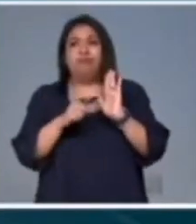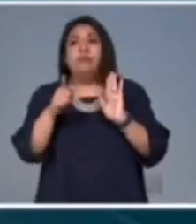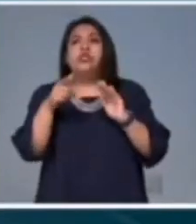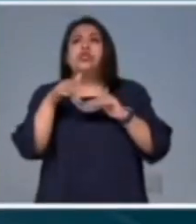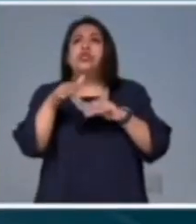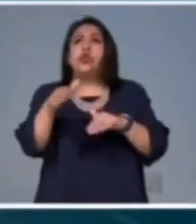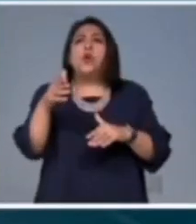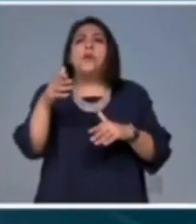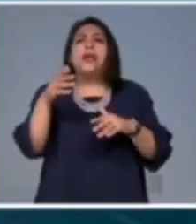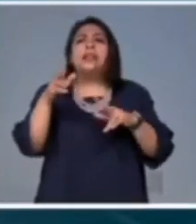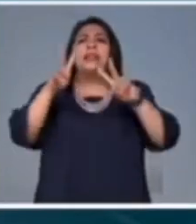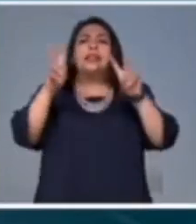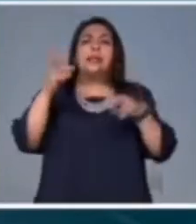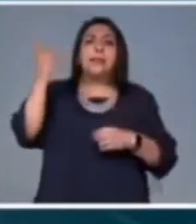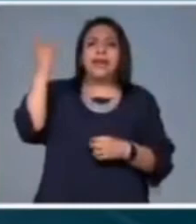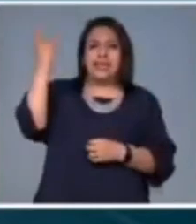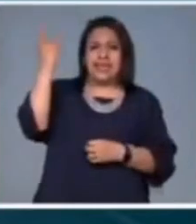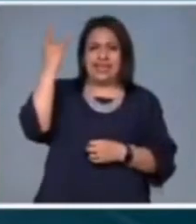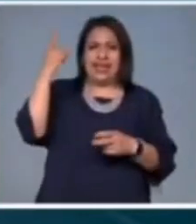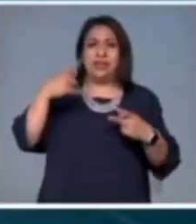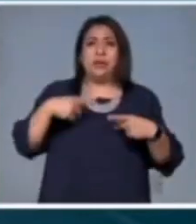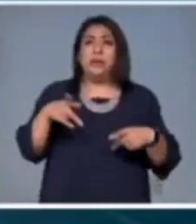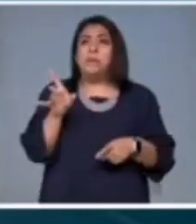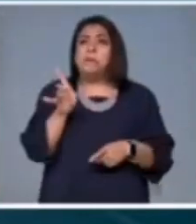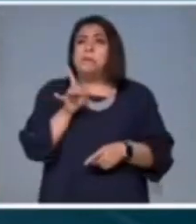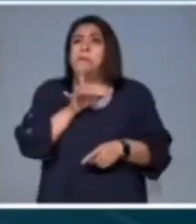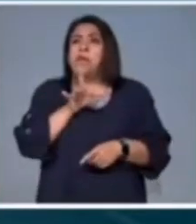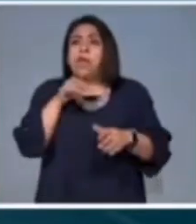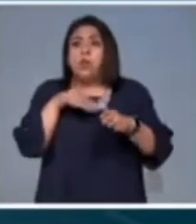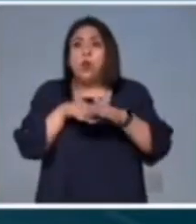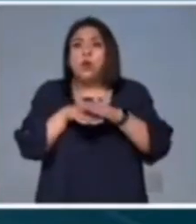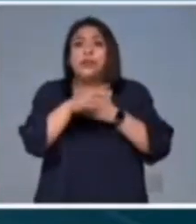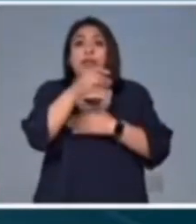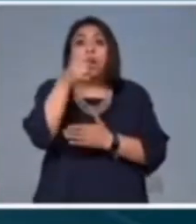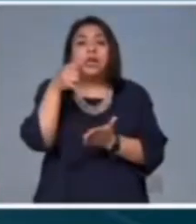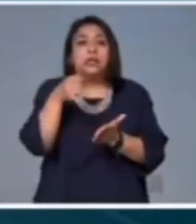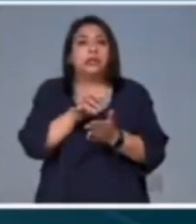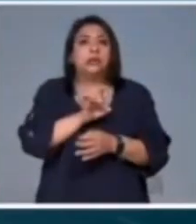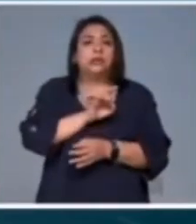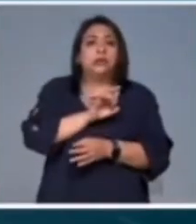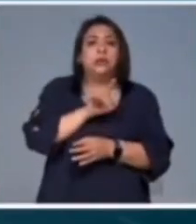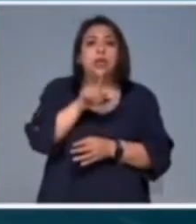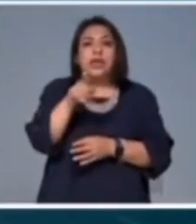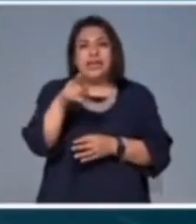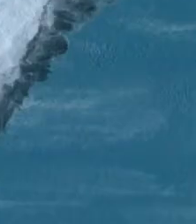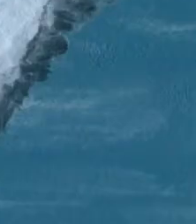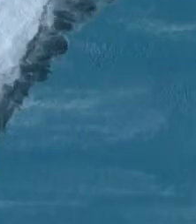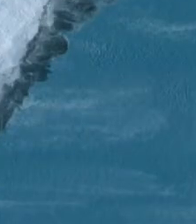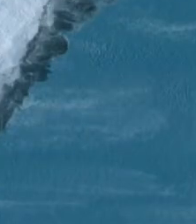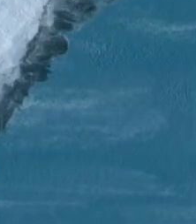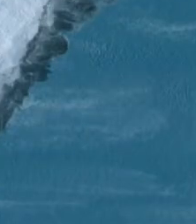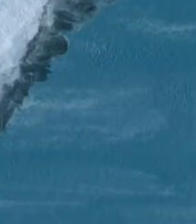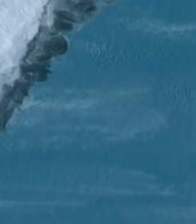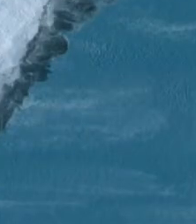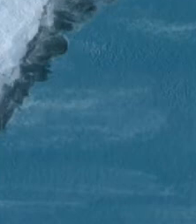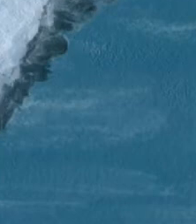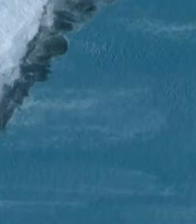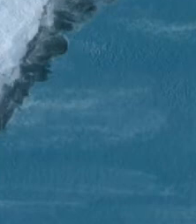es sobre un gigante que tiene miedo de entrar a una isla. El gigante está en el mar y